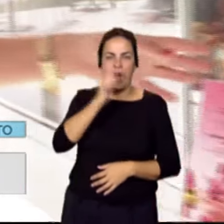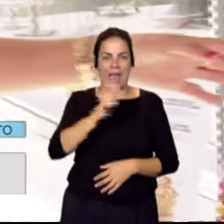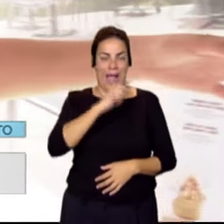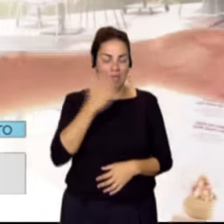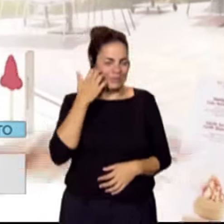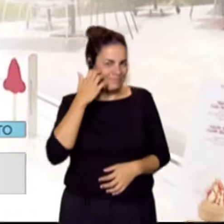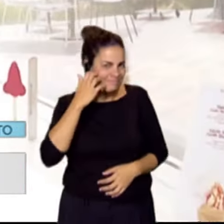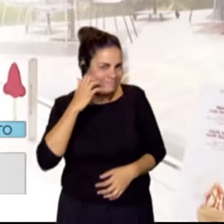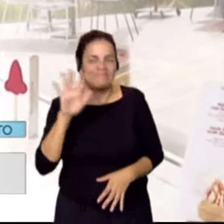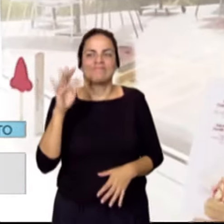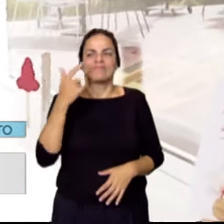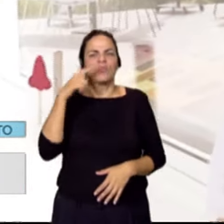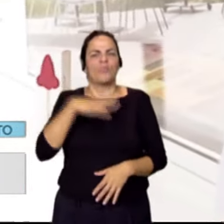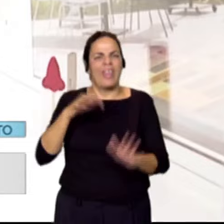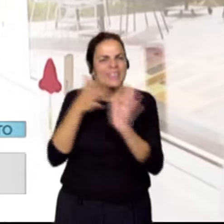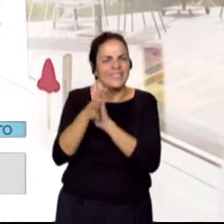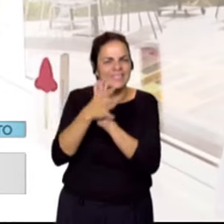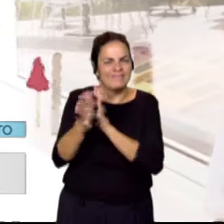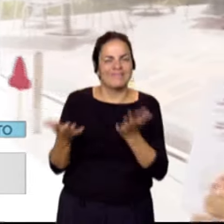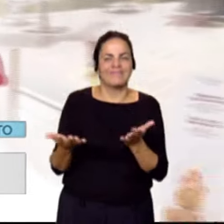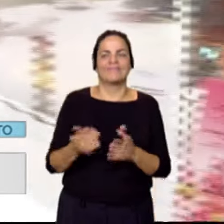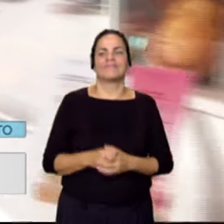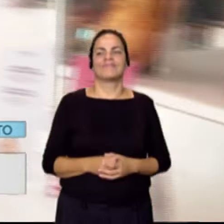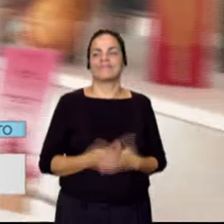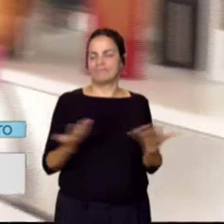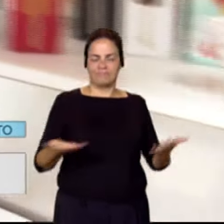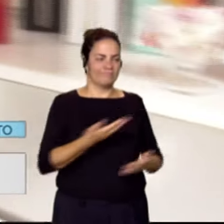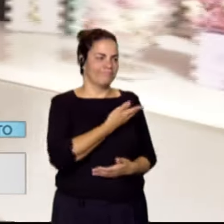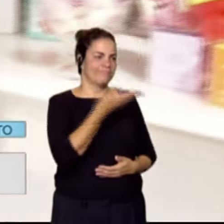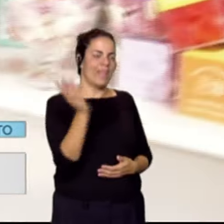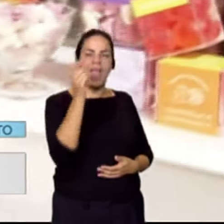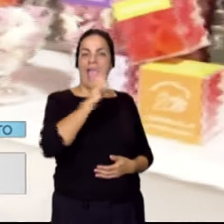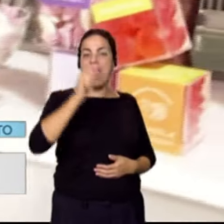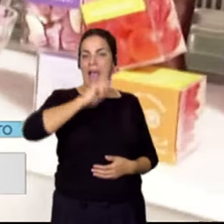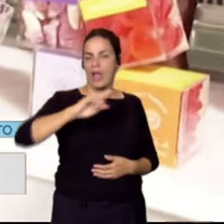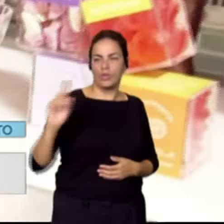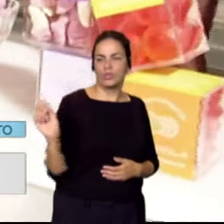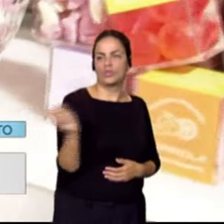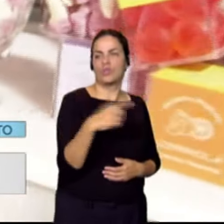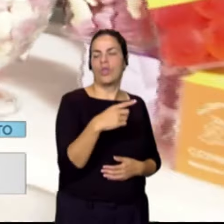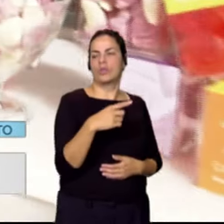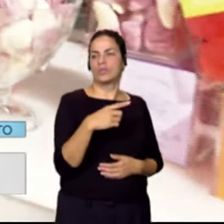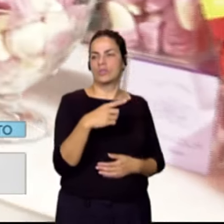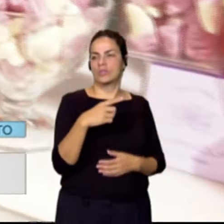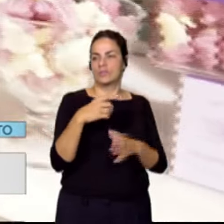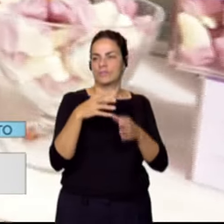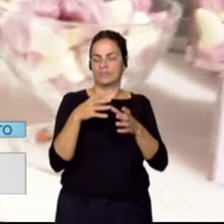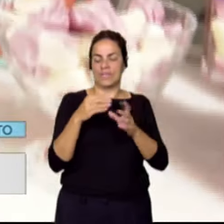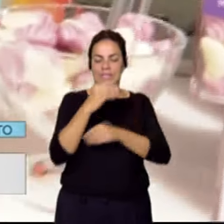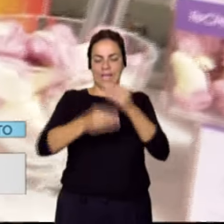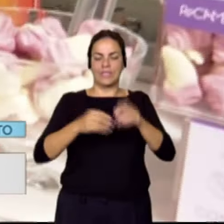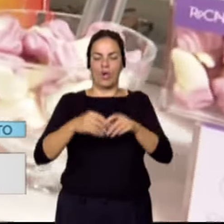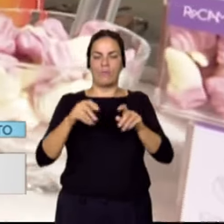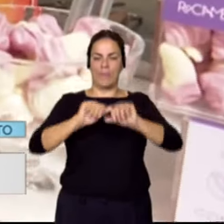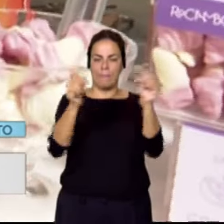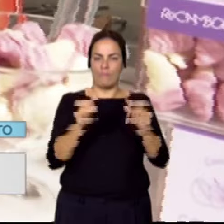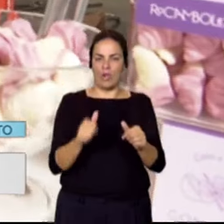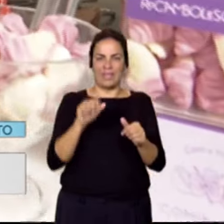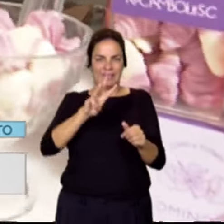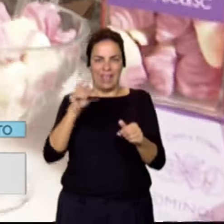describir un poquito todos los helados son eh Son versiones en un 3D están hecho con moldes de 3D son totalmente